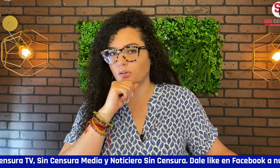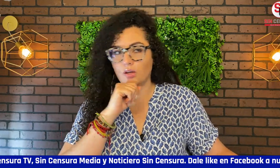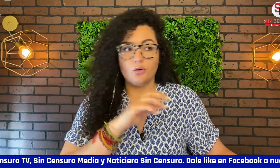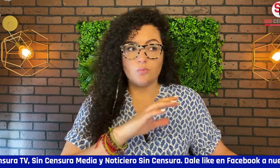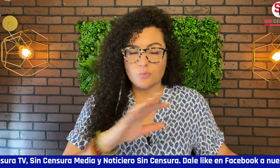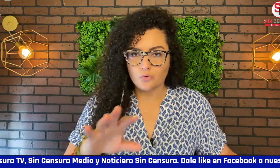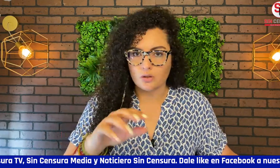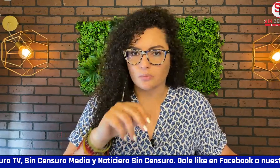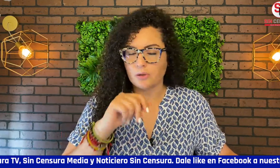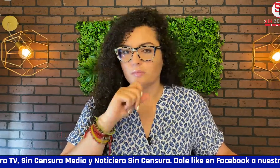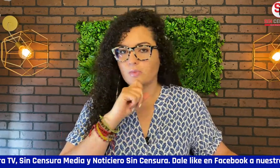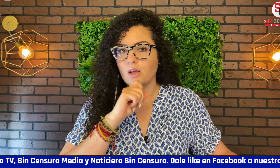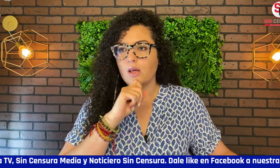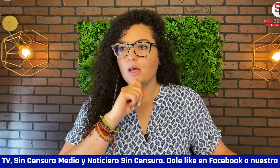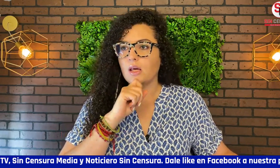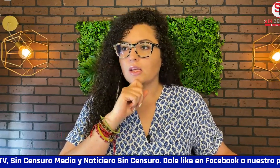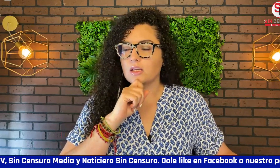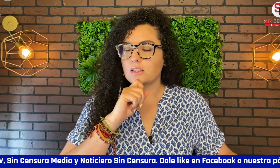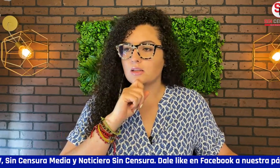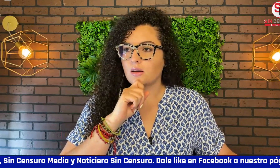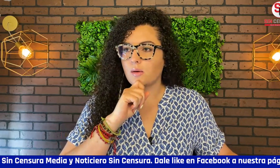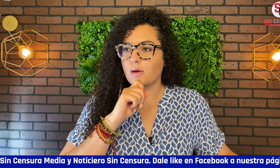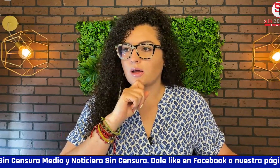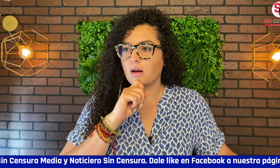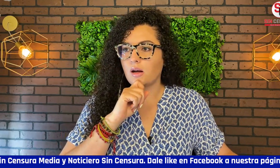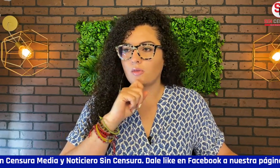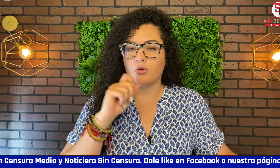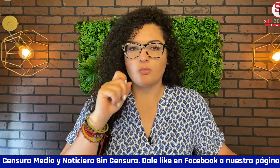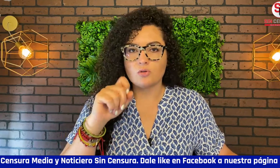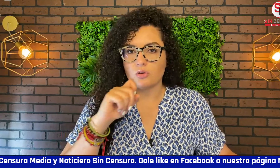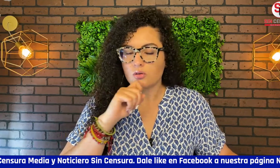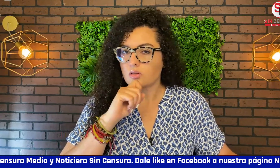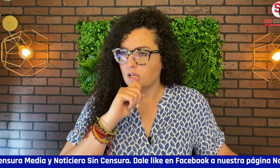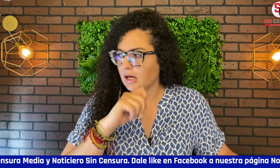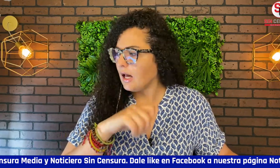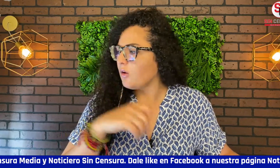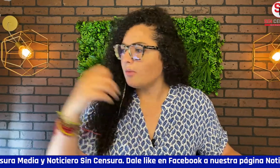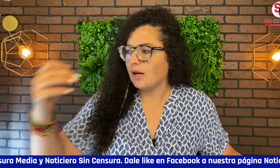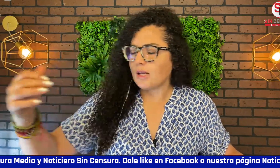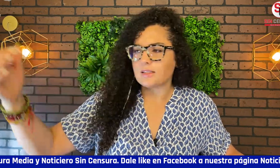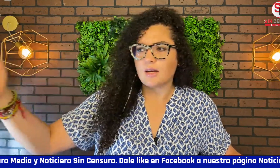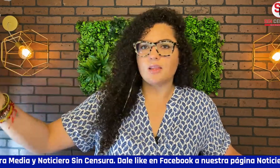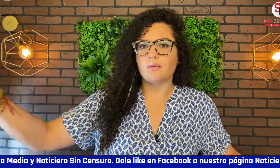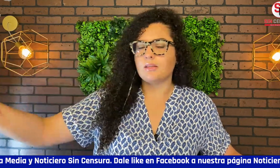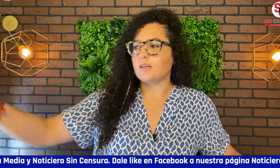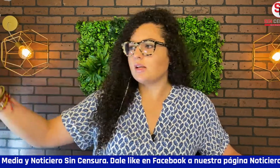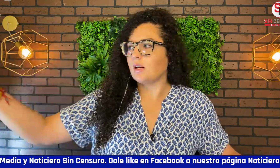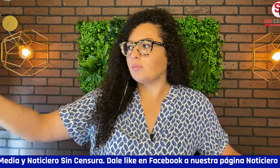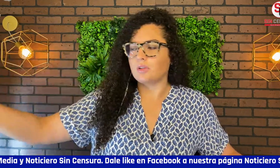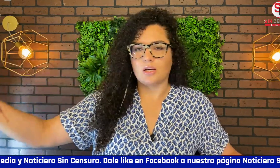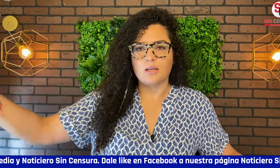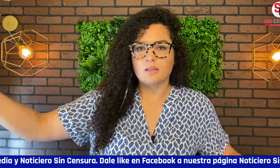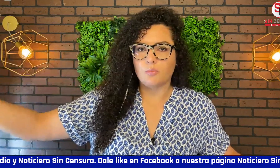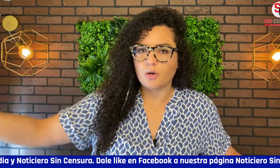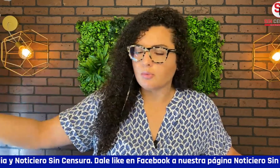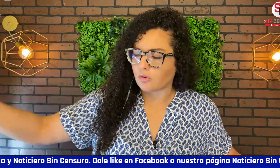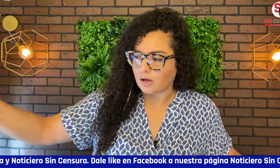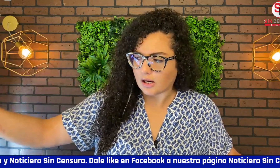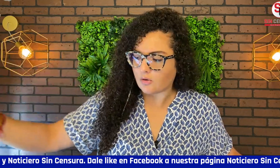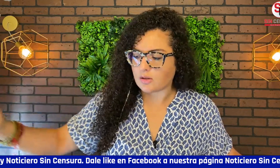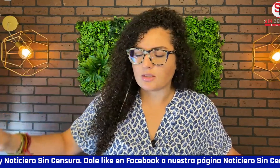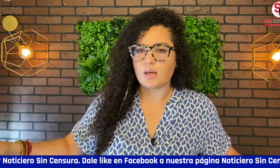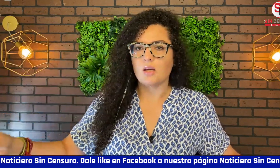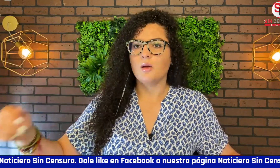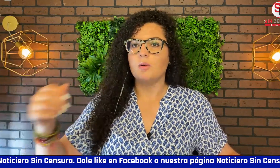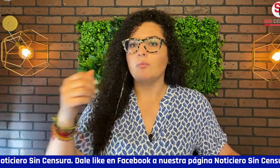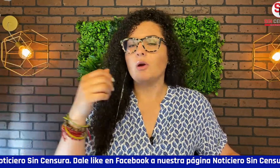comunicación? En los mismos de siempre. ¿En quién se centraban la información? Sí, claro, iban y hacían entrevistas y reportajes del pueblo,